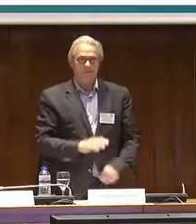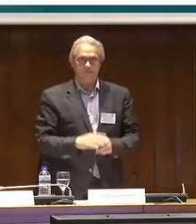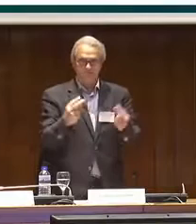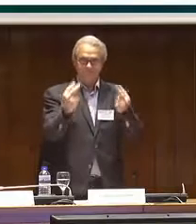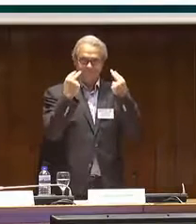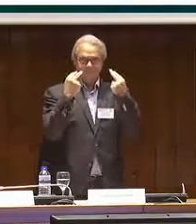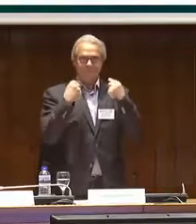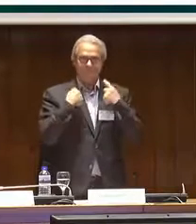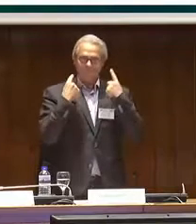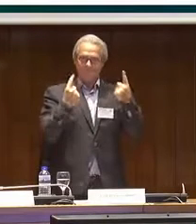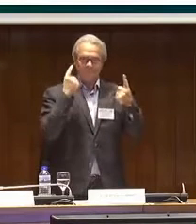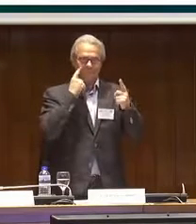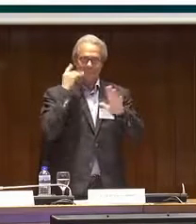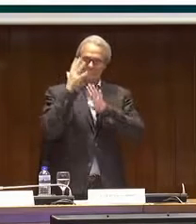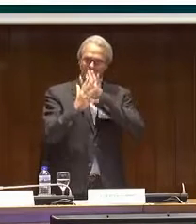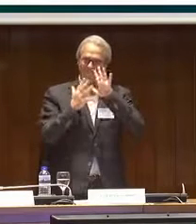Hola, buenos días.